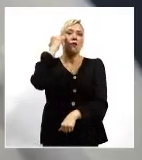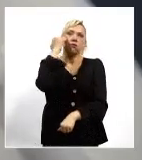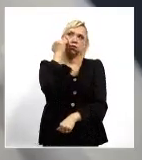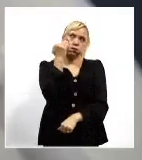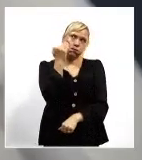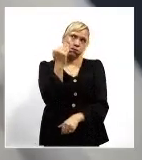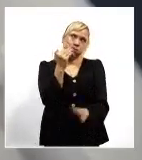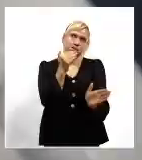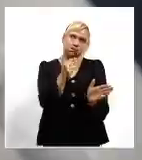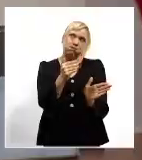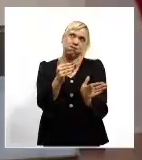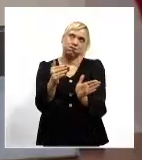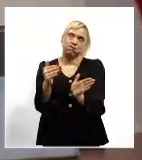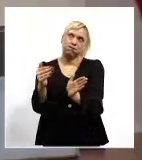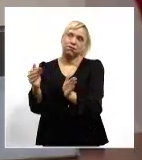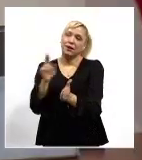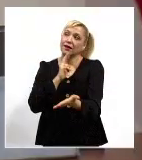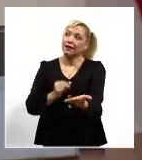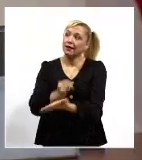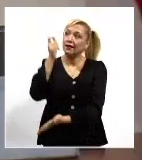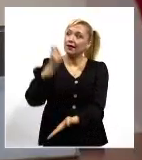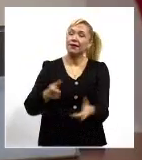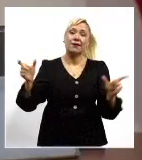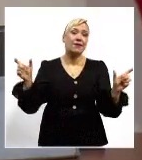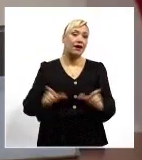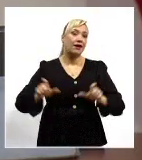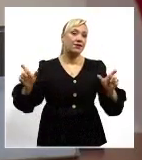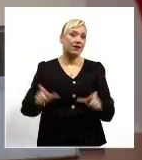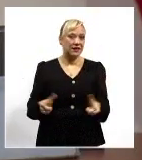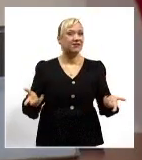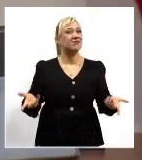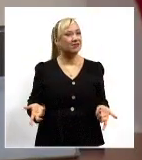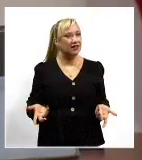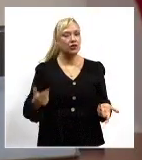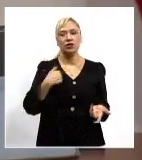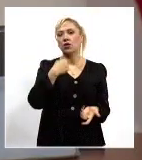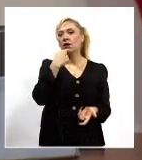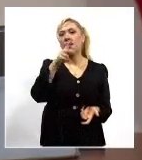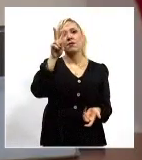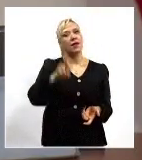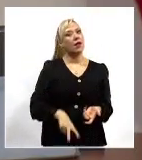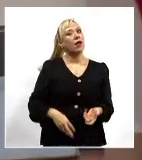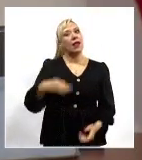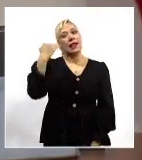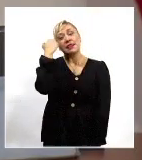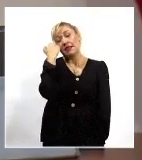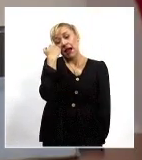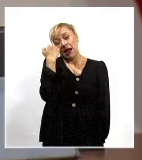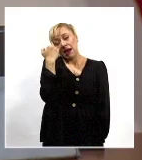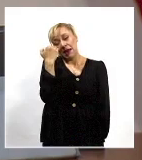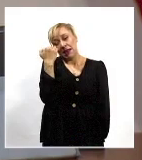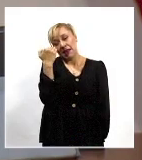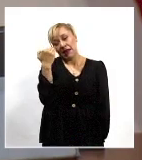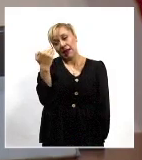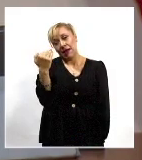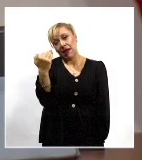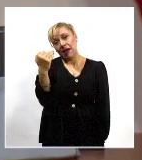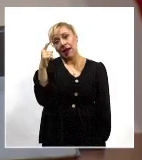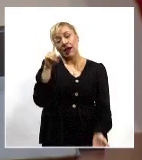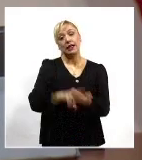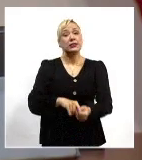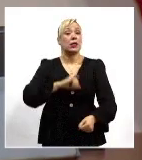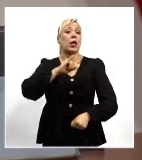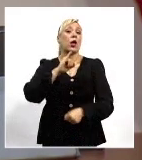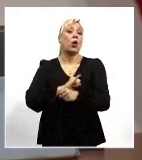resolución de los asuntos. Hay una frase por ahí que me gusta a veces utilizar que digo, la justicia tardía es una forma de